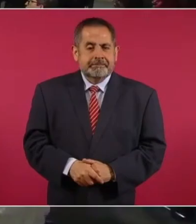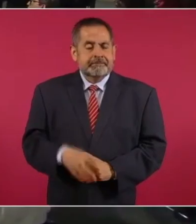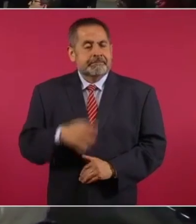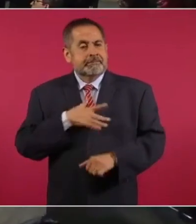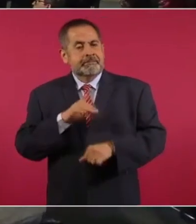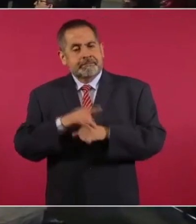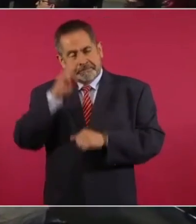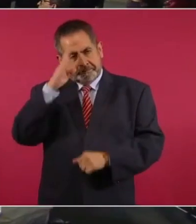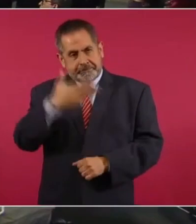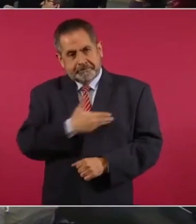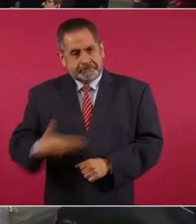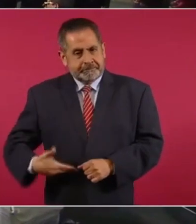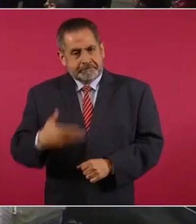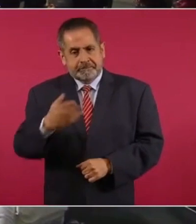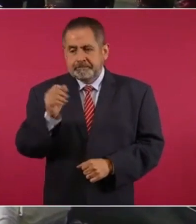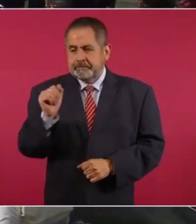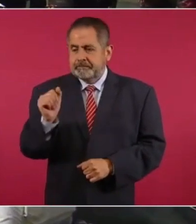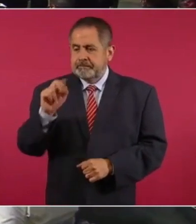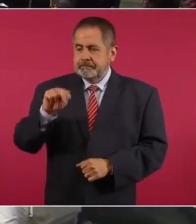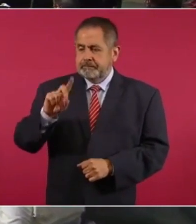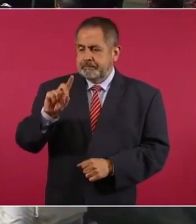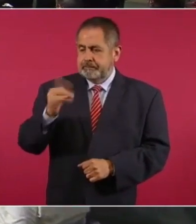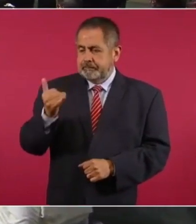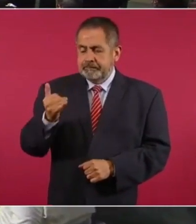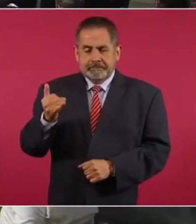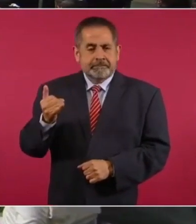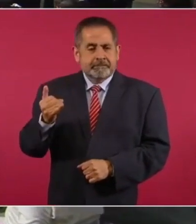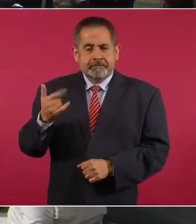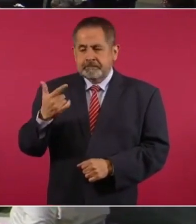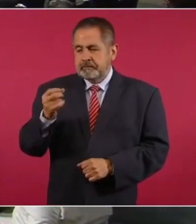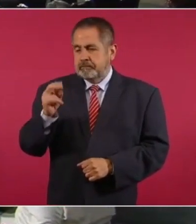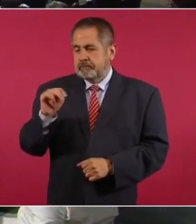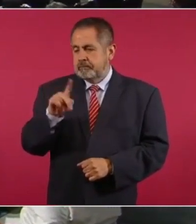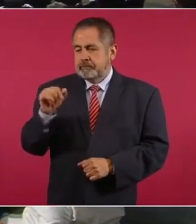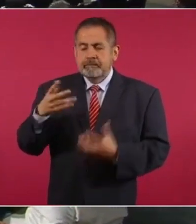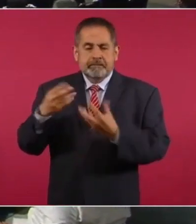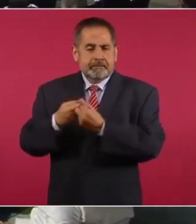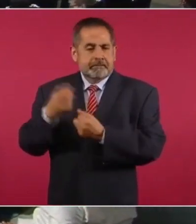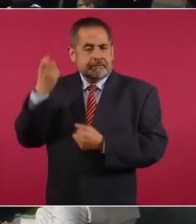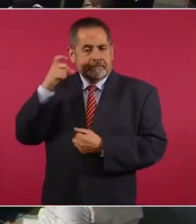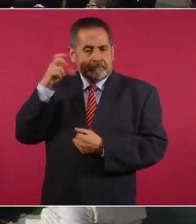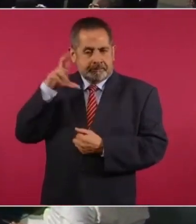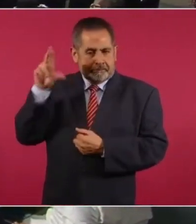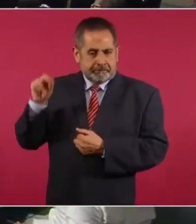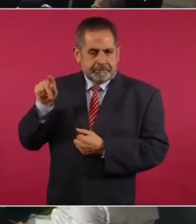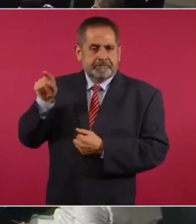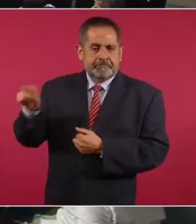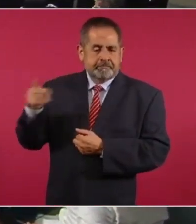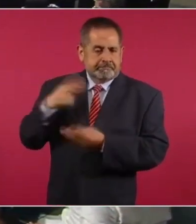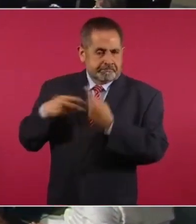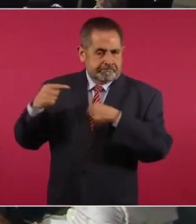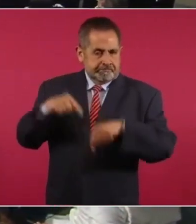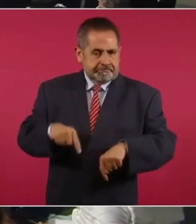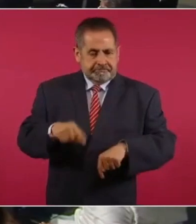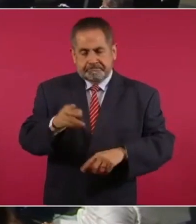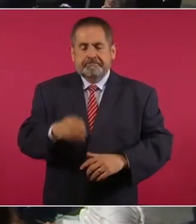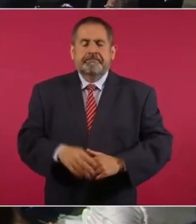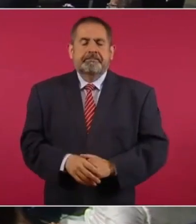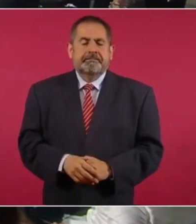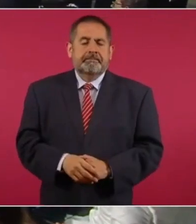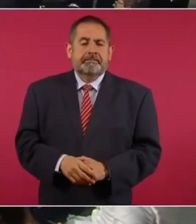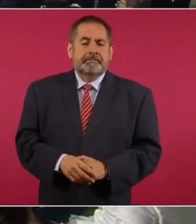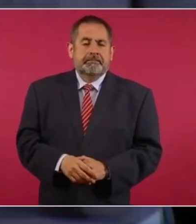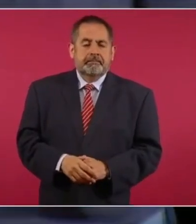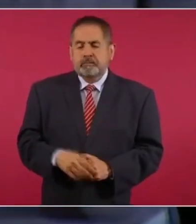Buenos días, señor presidente. Sandy González, periodista de Quintana Roo, Canal 5 TV, 107.7 igual.